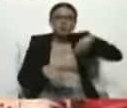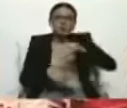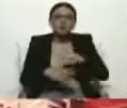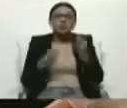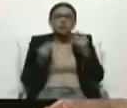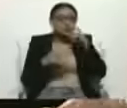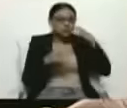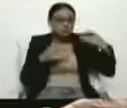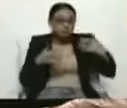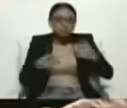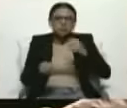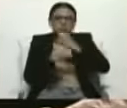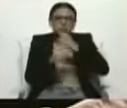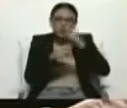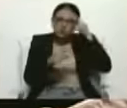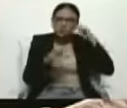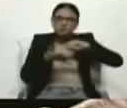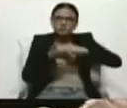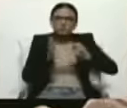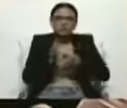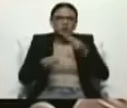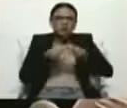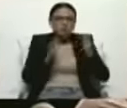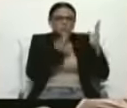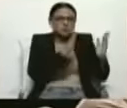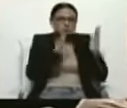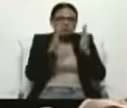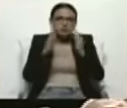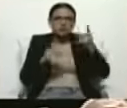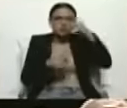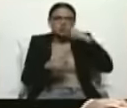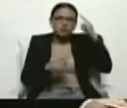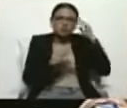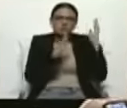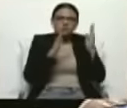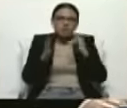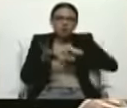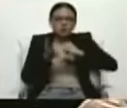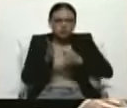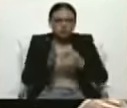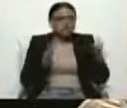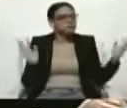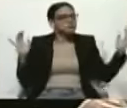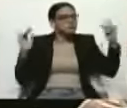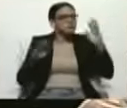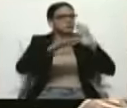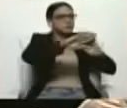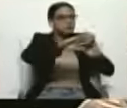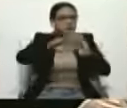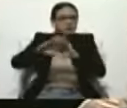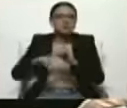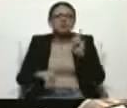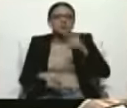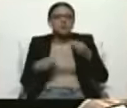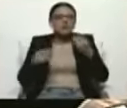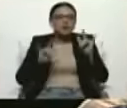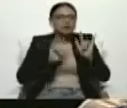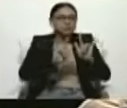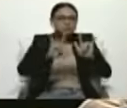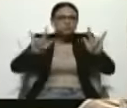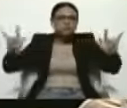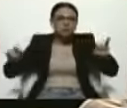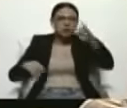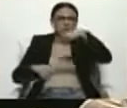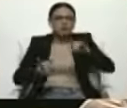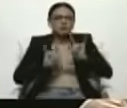y van cargadas con una fuerza patriótica, con una fuerza amorosa, con una